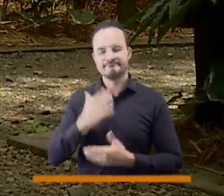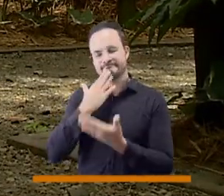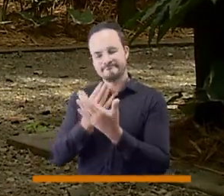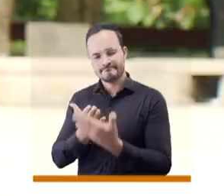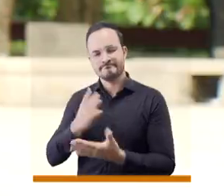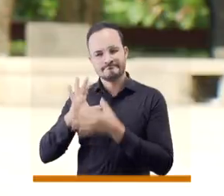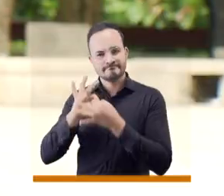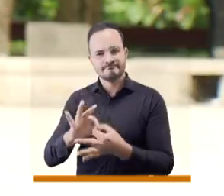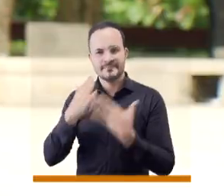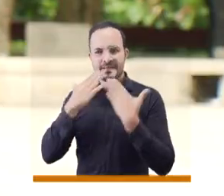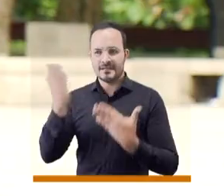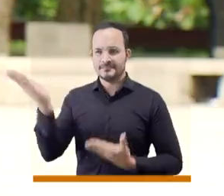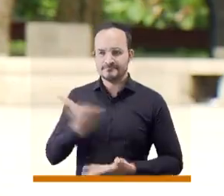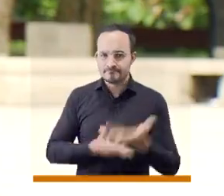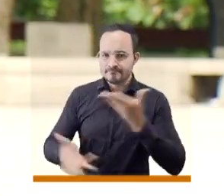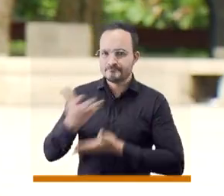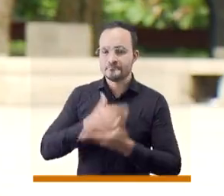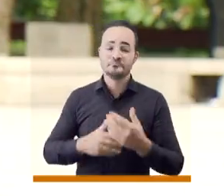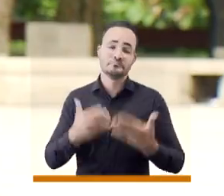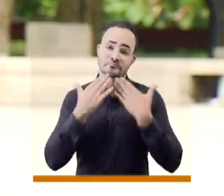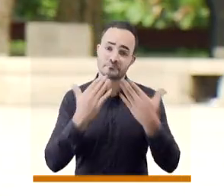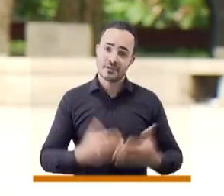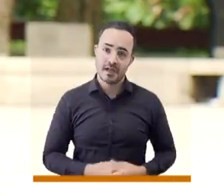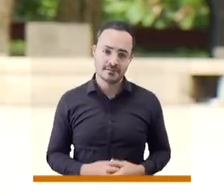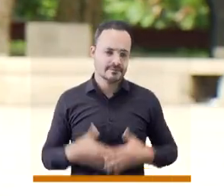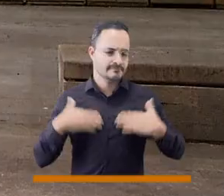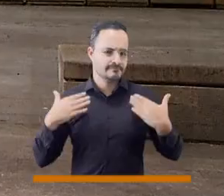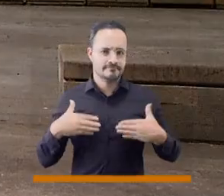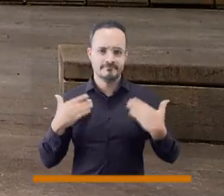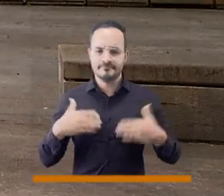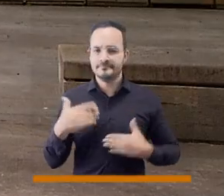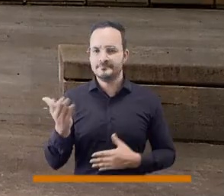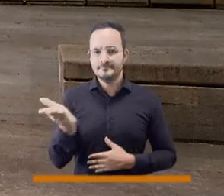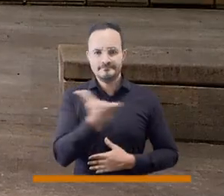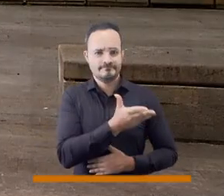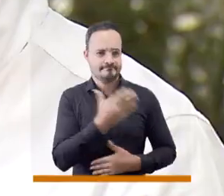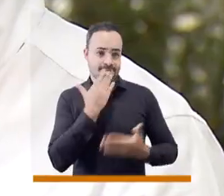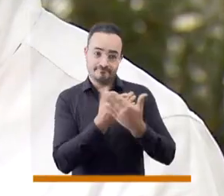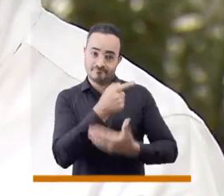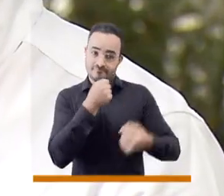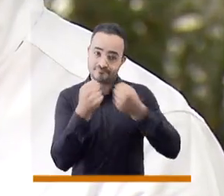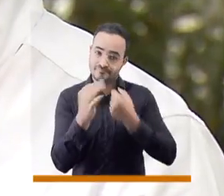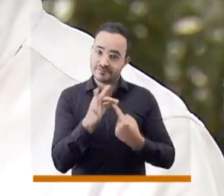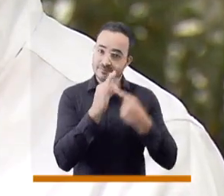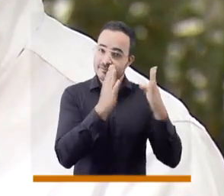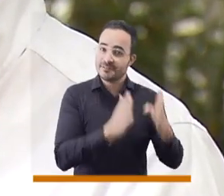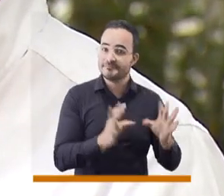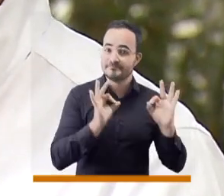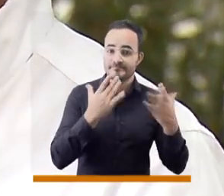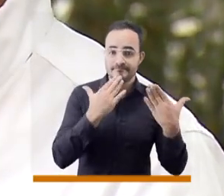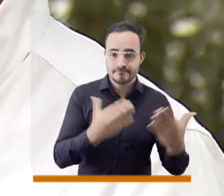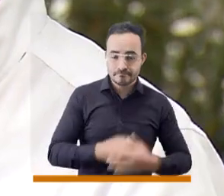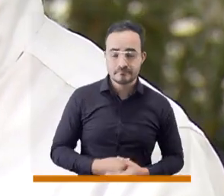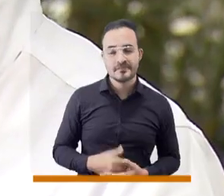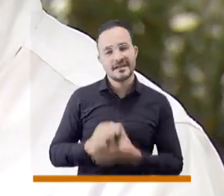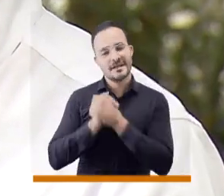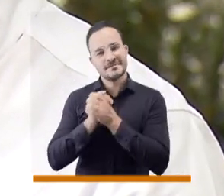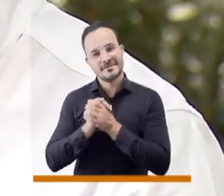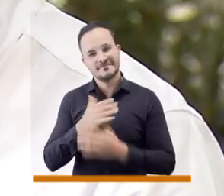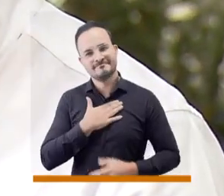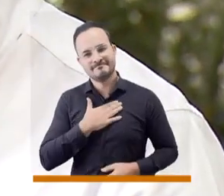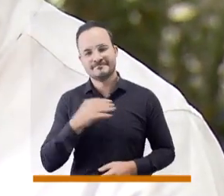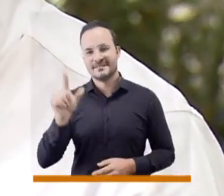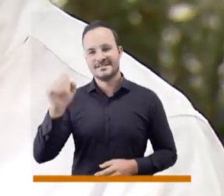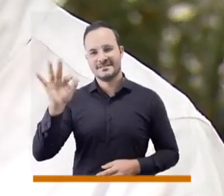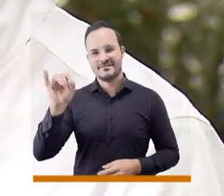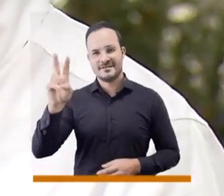gracias por acompañarnos en este diálogo a través de este espacio de Frente a la Gente. Bueno, Caterine, muchas gracias. Siempre es un placer compartir con usted,